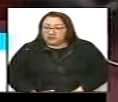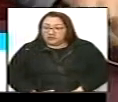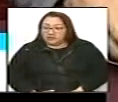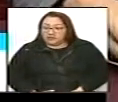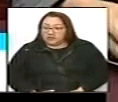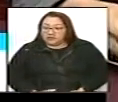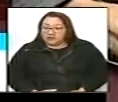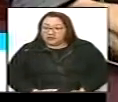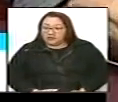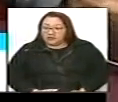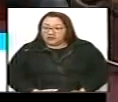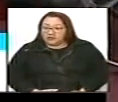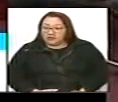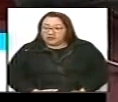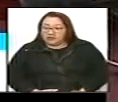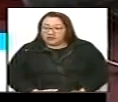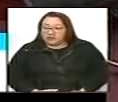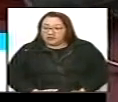en el Congreso,